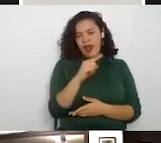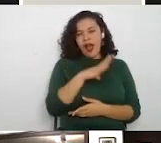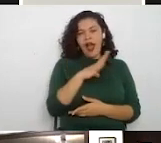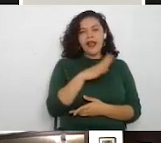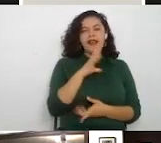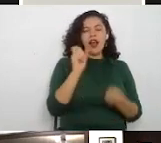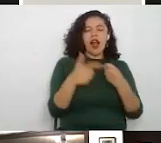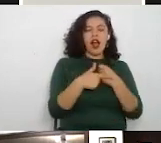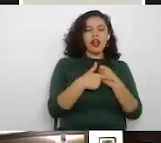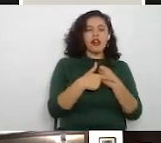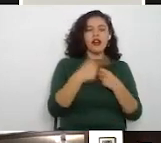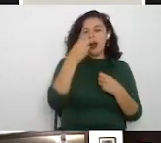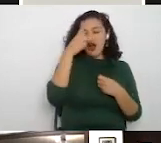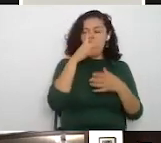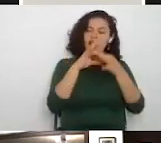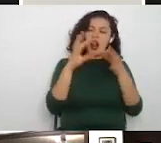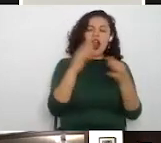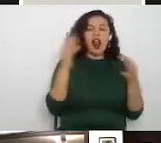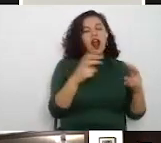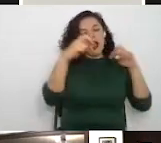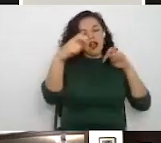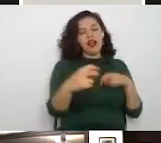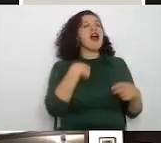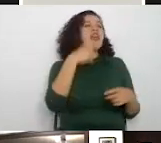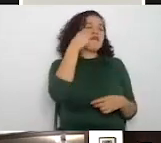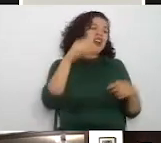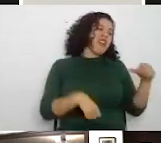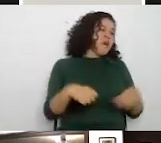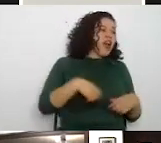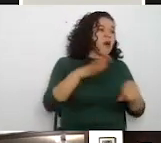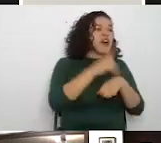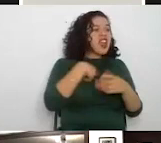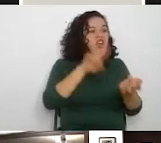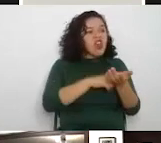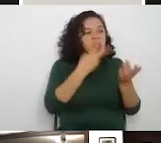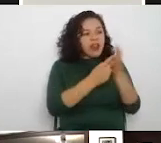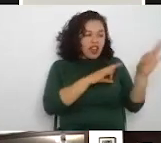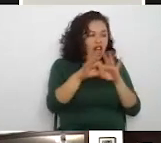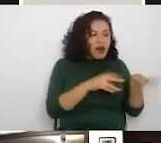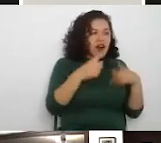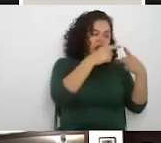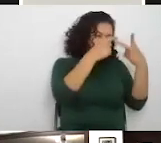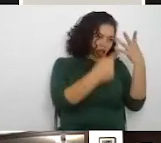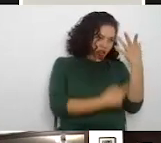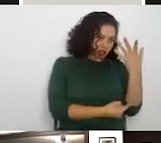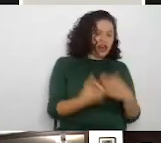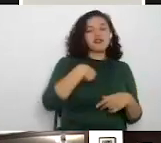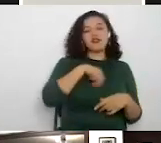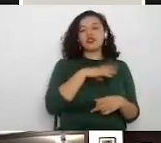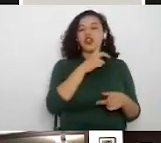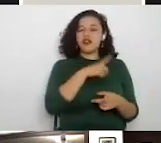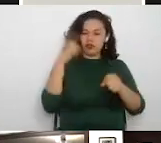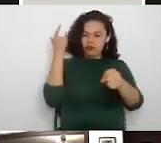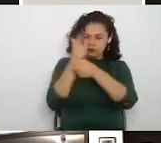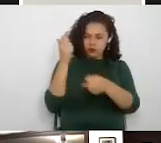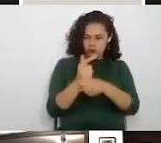platican lo que están haciendo, que hay cierta molestia, qué sé yo. Entonces, todo eso debemos de percatarnos para ver si